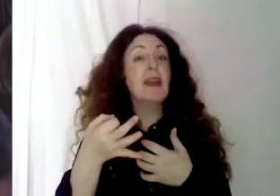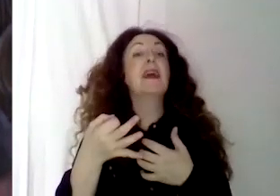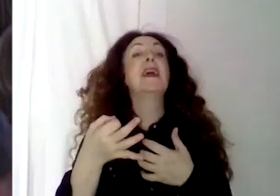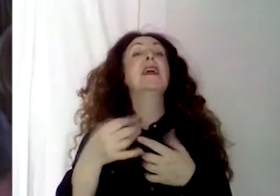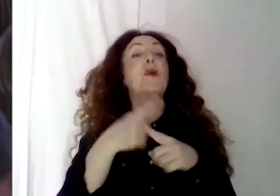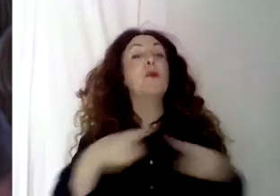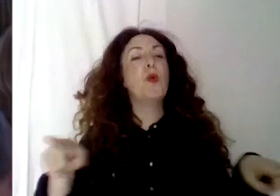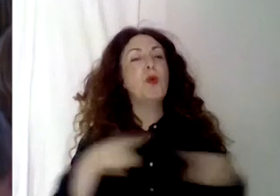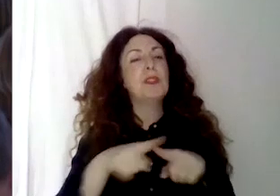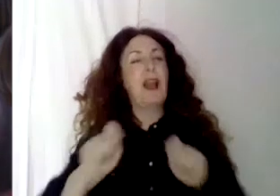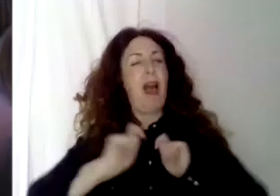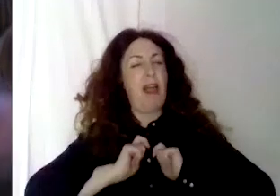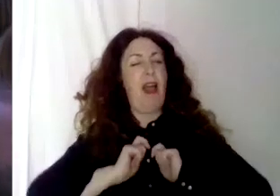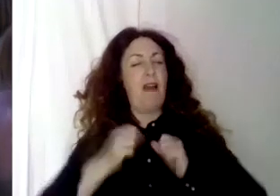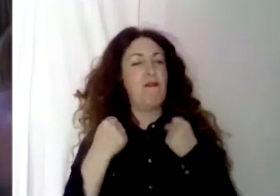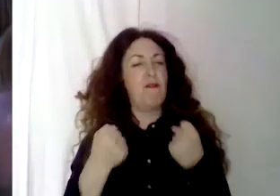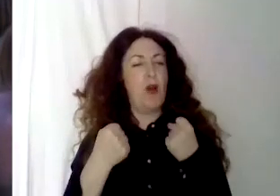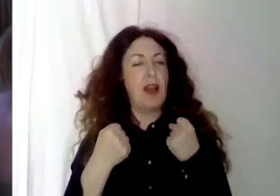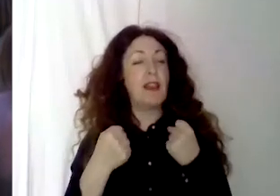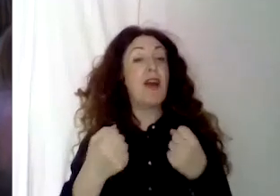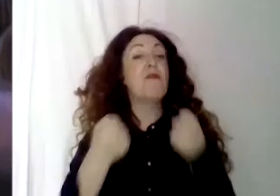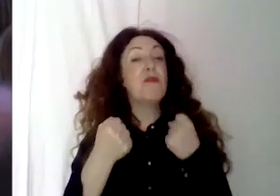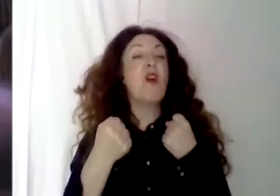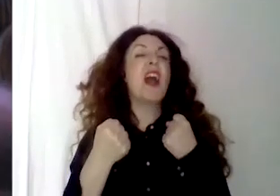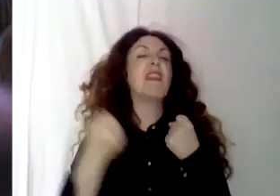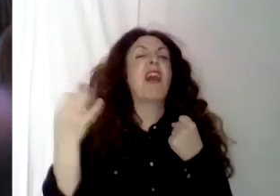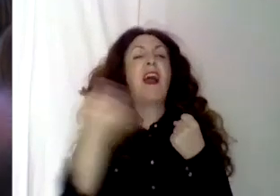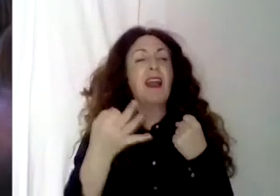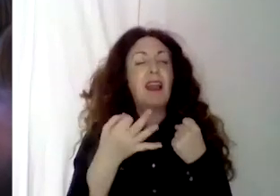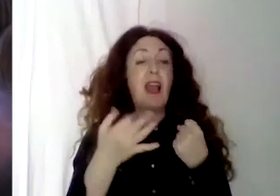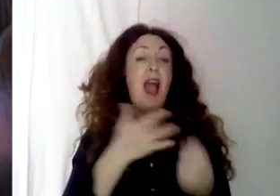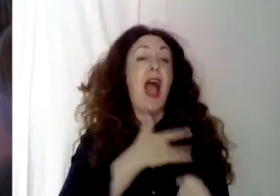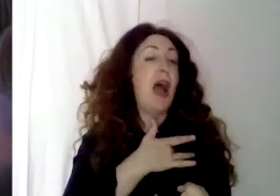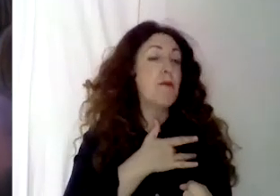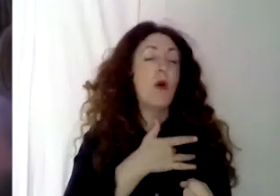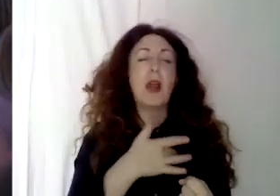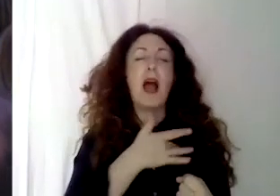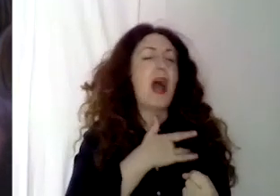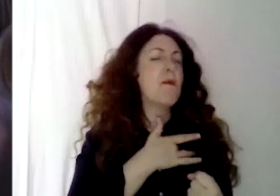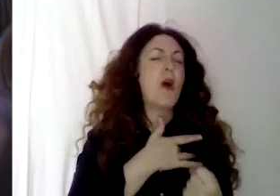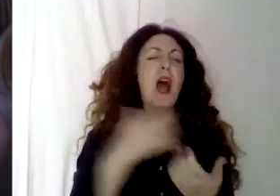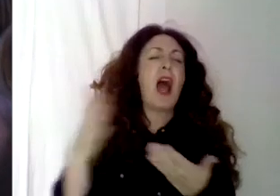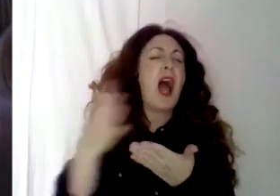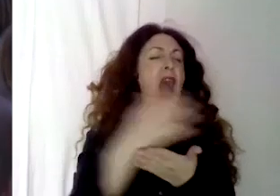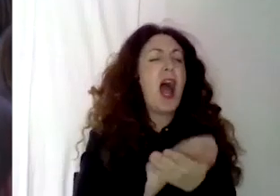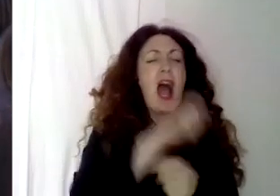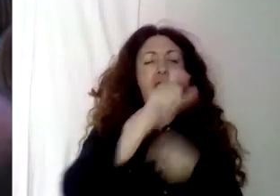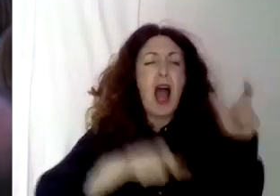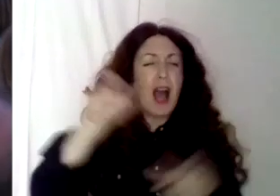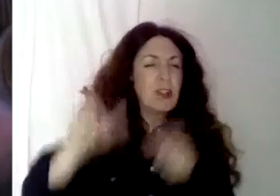amor, amor a todo y a todos. Amor sin límite y sin